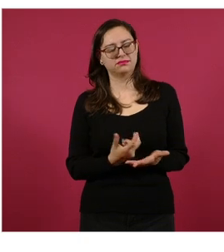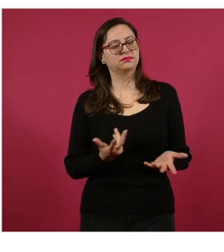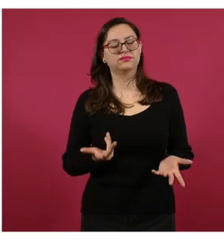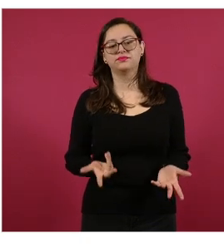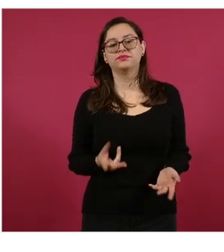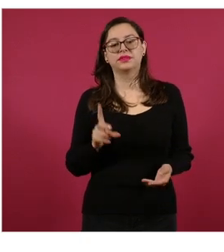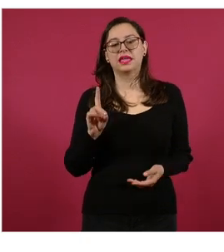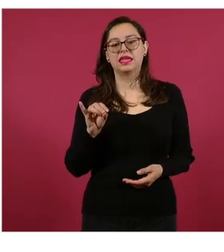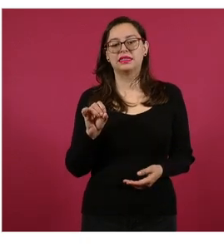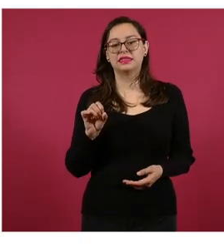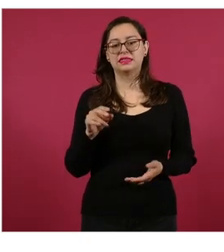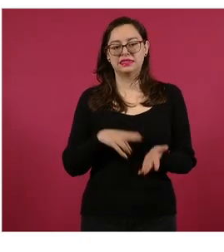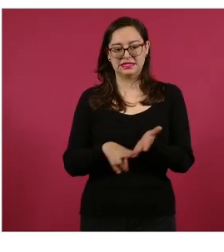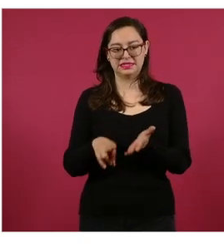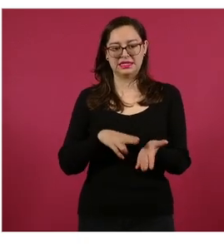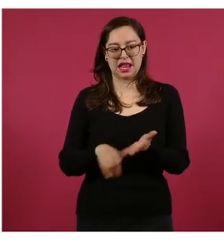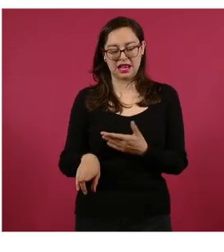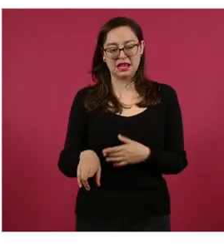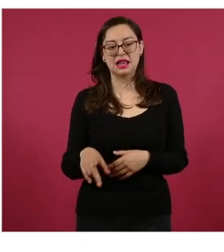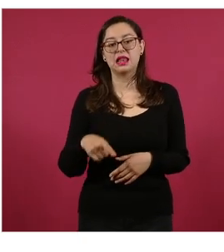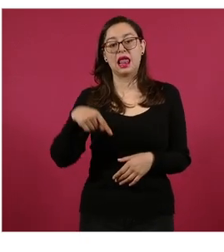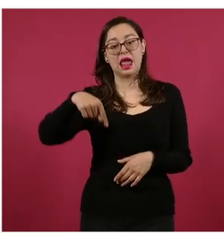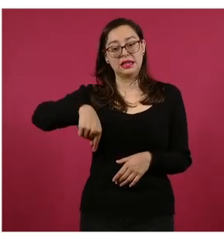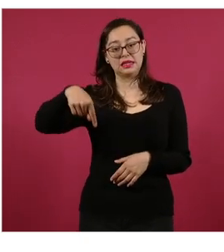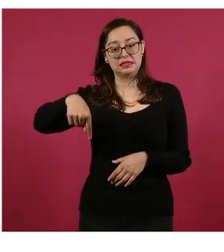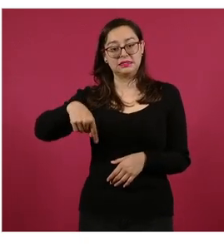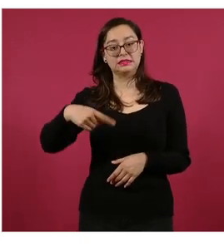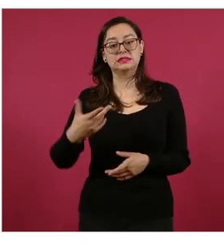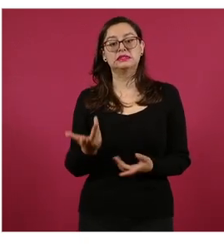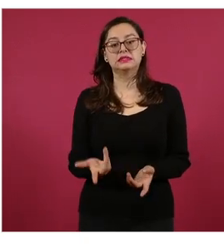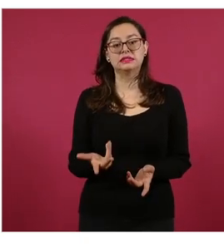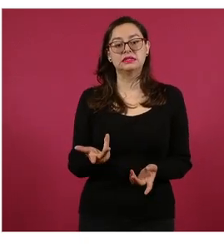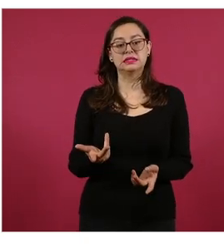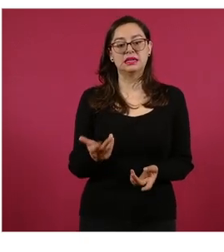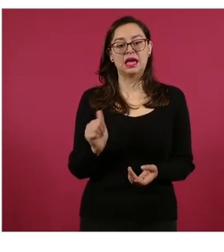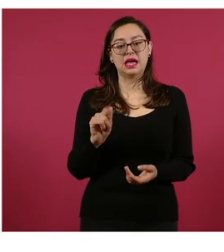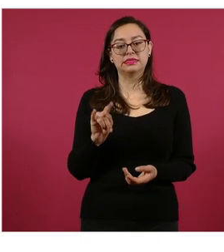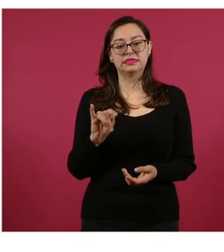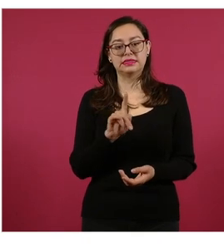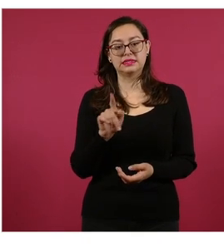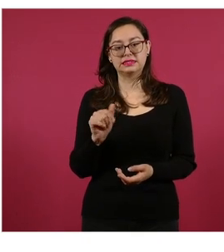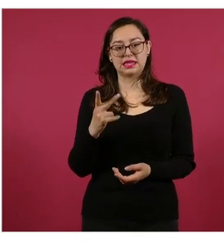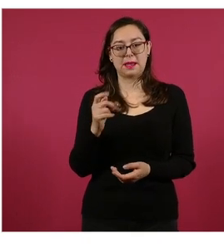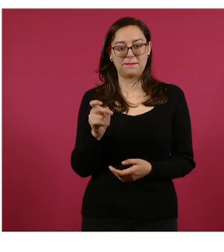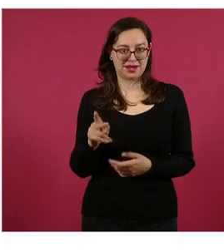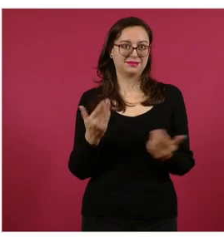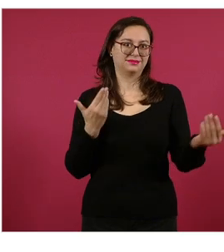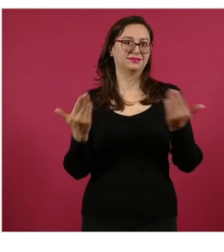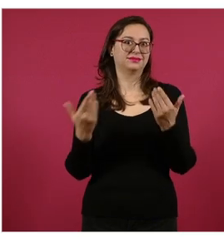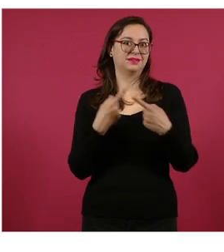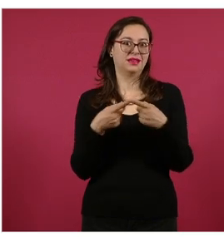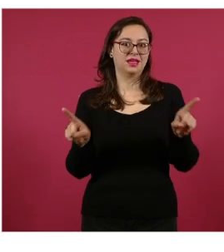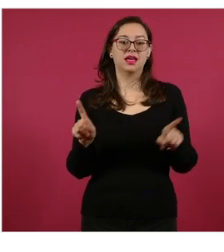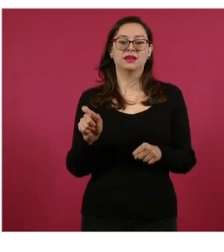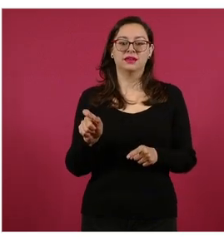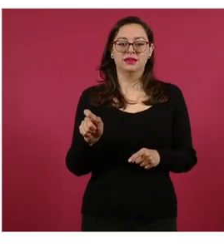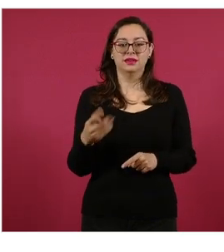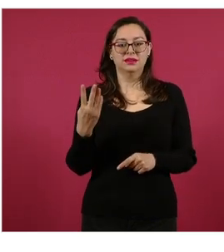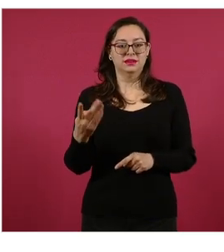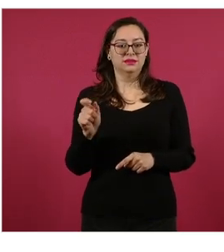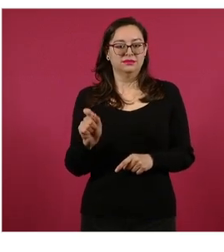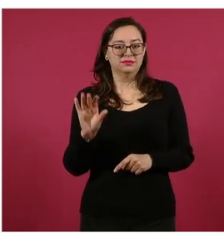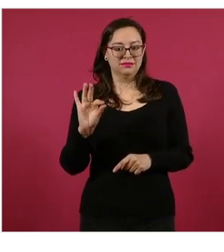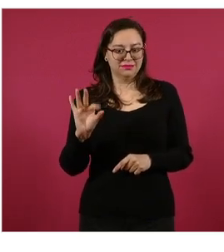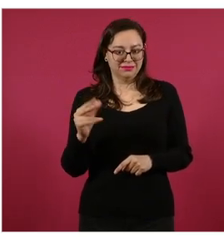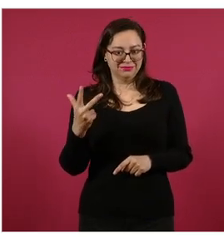una gasolinera de Pemex aquí en Atizapán de Zaragoza, con el litro a 24 pesos con 48 centavos. Y